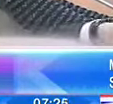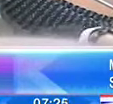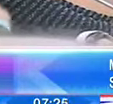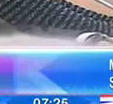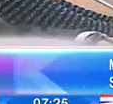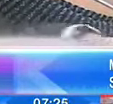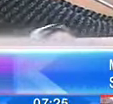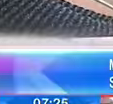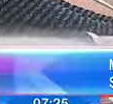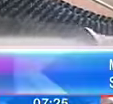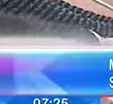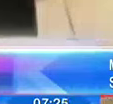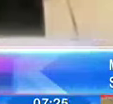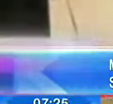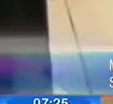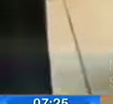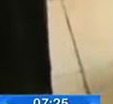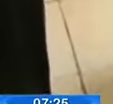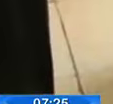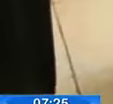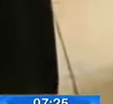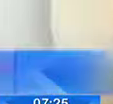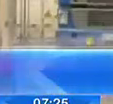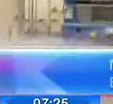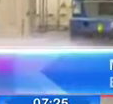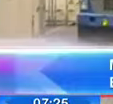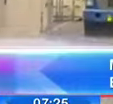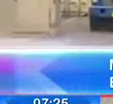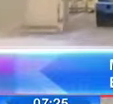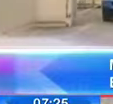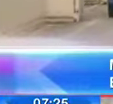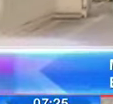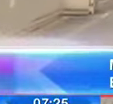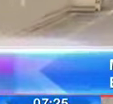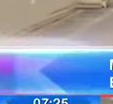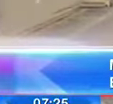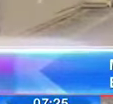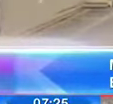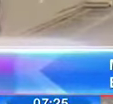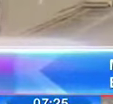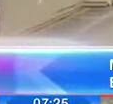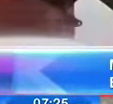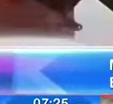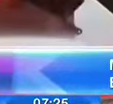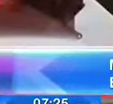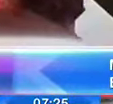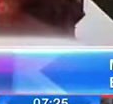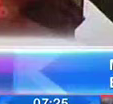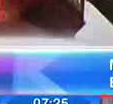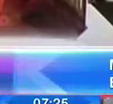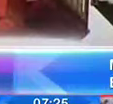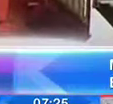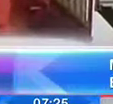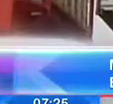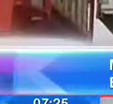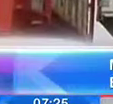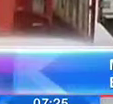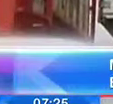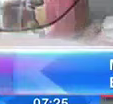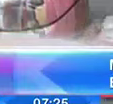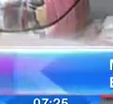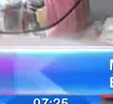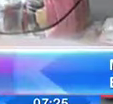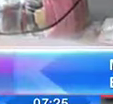la consulta popular y referéndum. También les estaremos contando que los usuarios que solicitan o reciben paquetes a través de courier